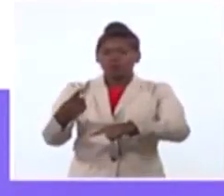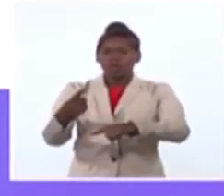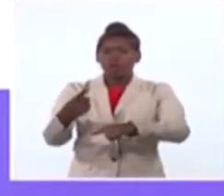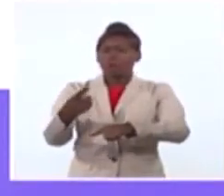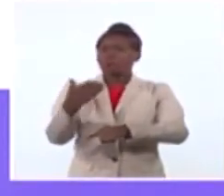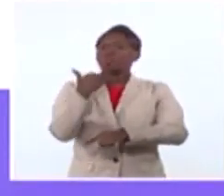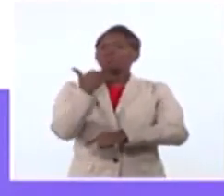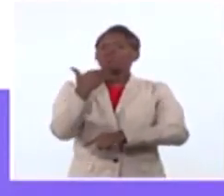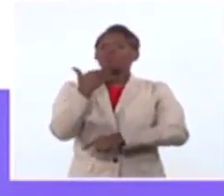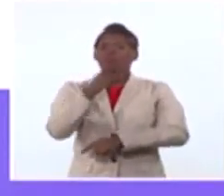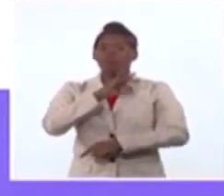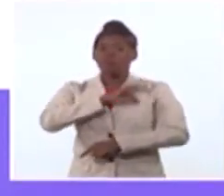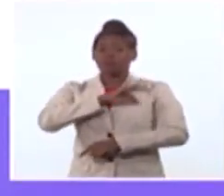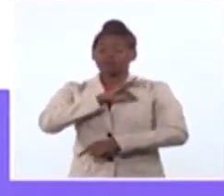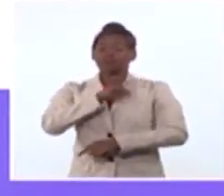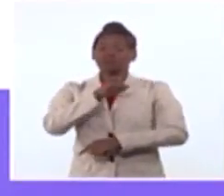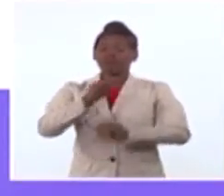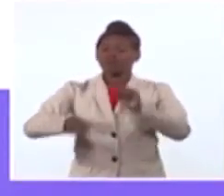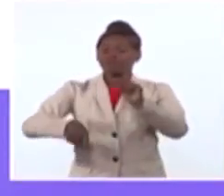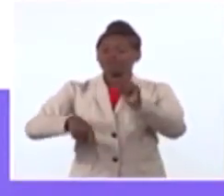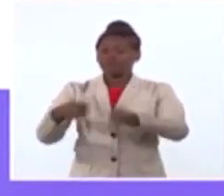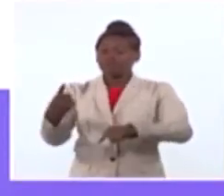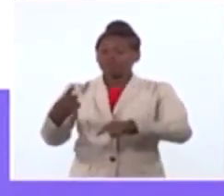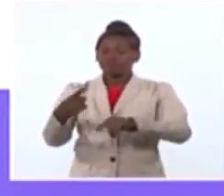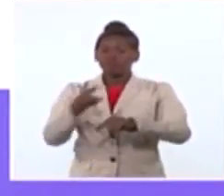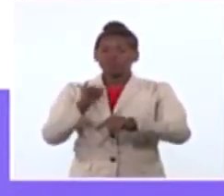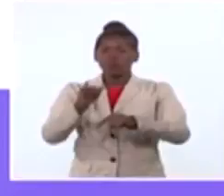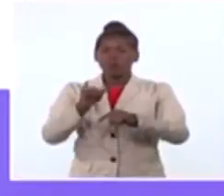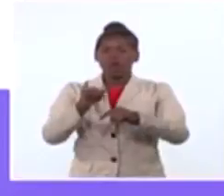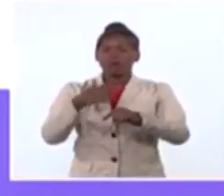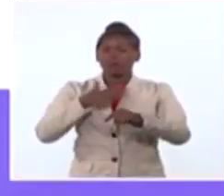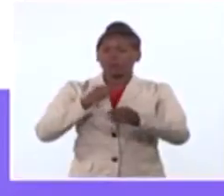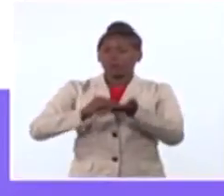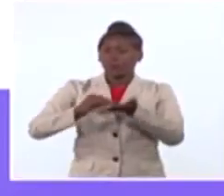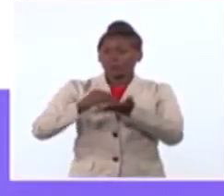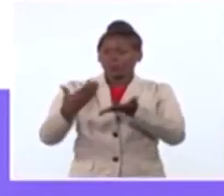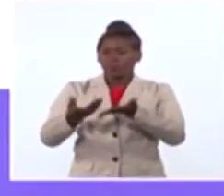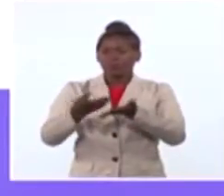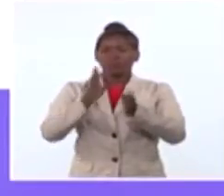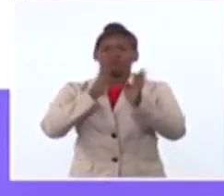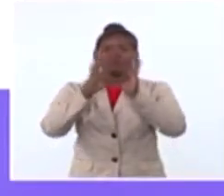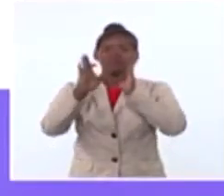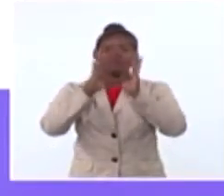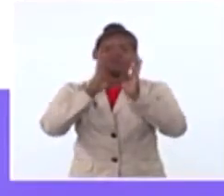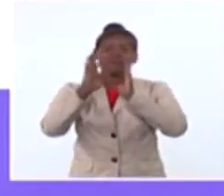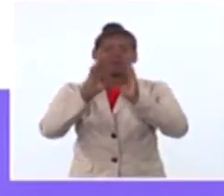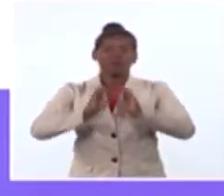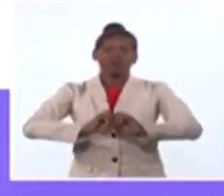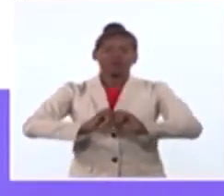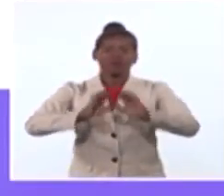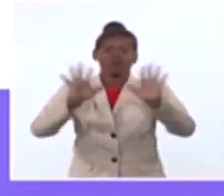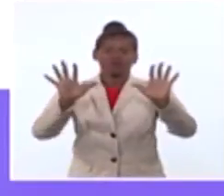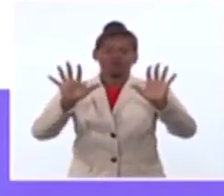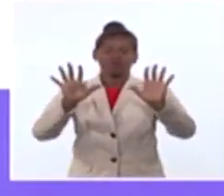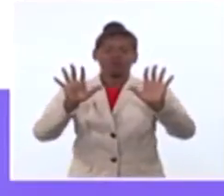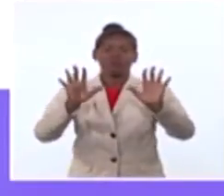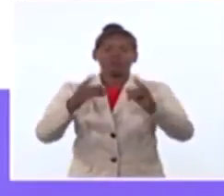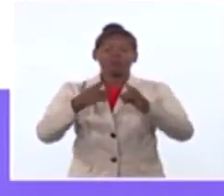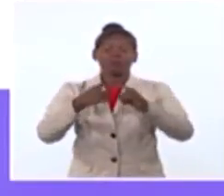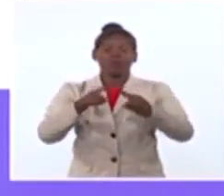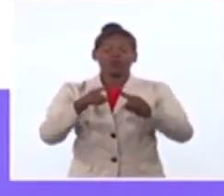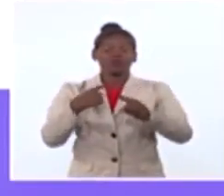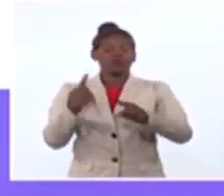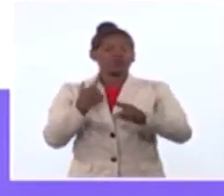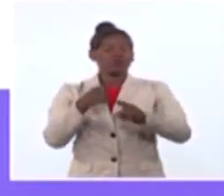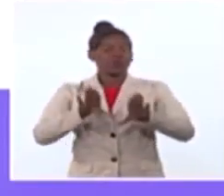exigencias para que se permita acciones que Cuba jamás ha permitido ni permitirá, acciones de un